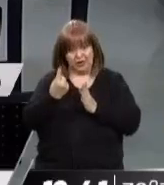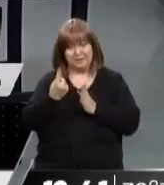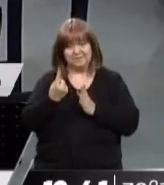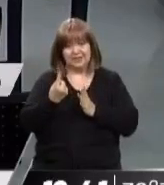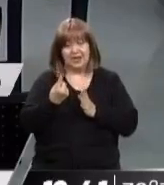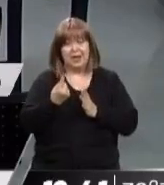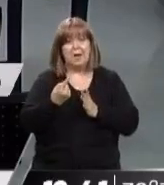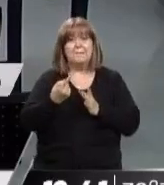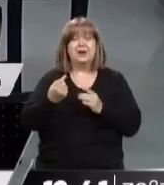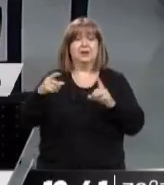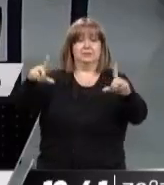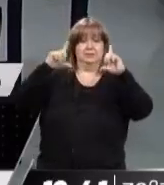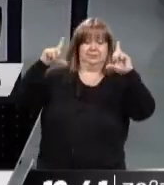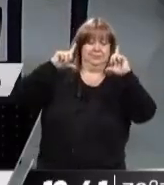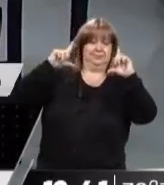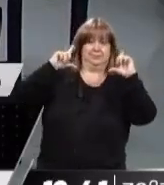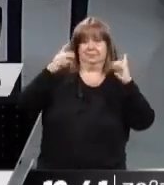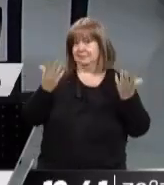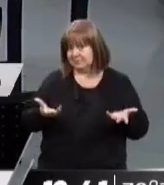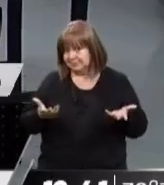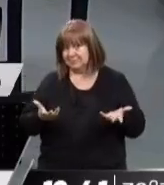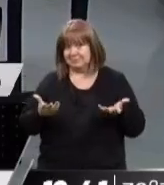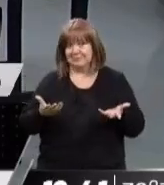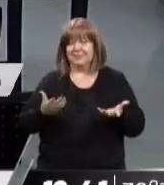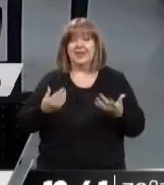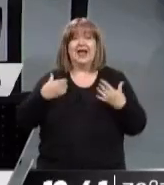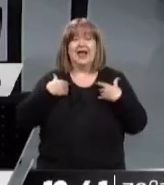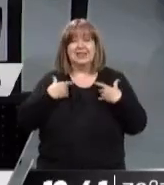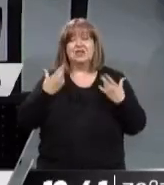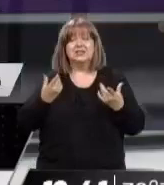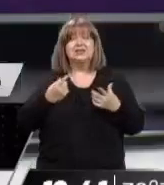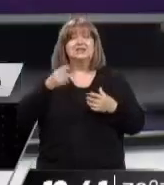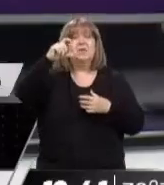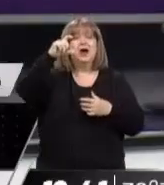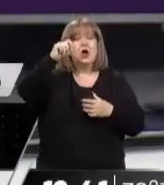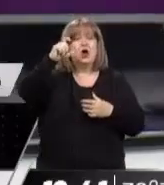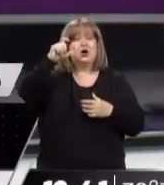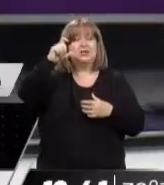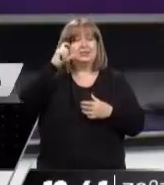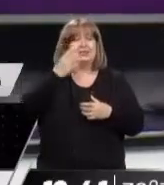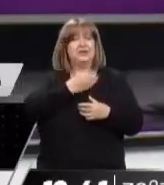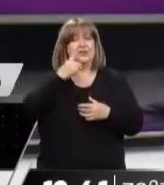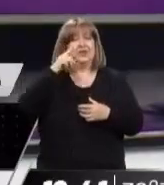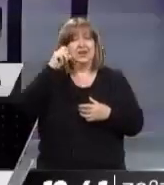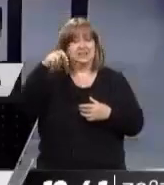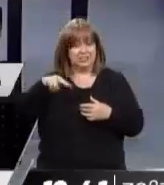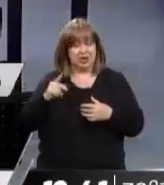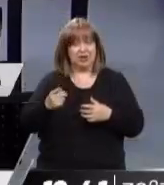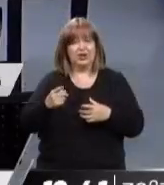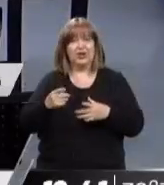suprima justamente esto, no va a hacer que los problemas dejen de existir. No va a ser el tema de la cosificación, el tema de un montón de otras cosas que se pueden ahorrar, claro, de otro lugar. No va a evitar